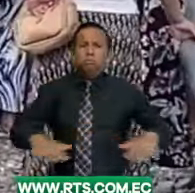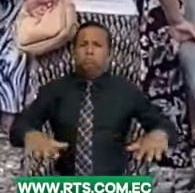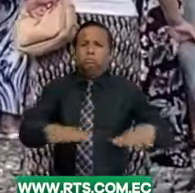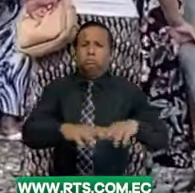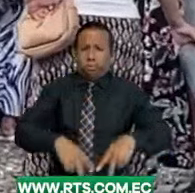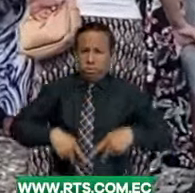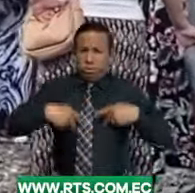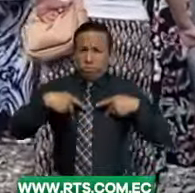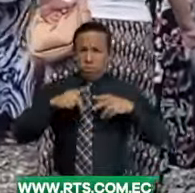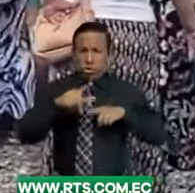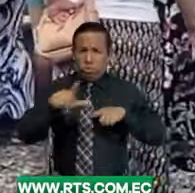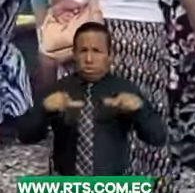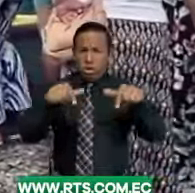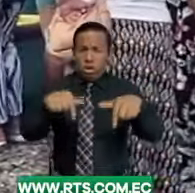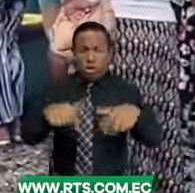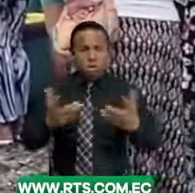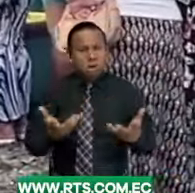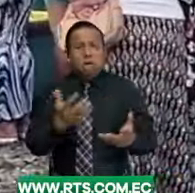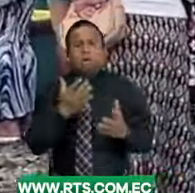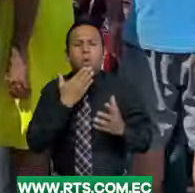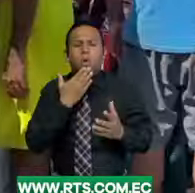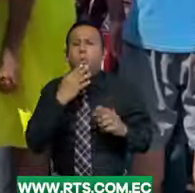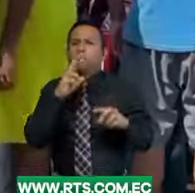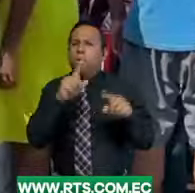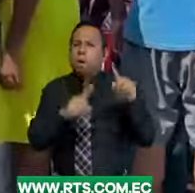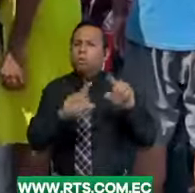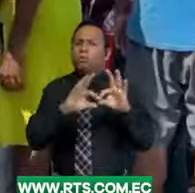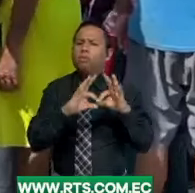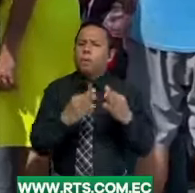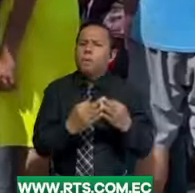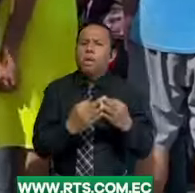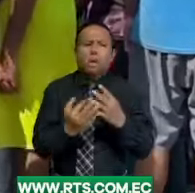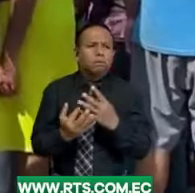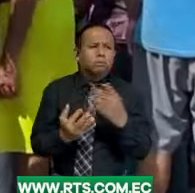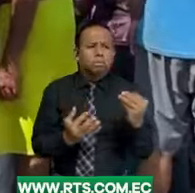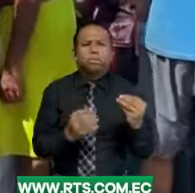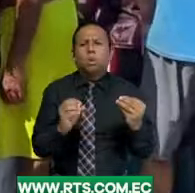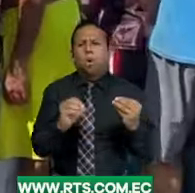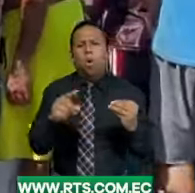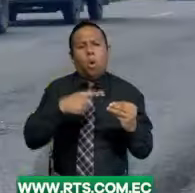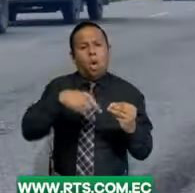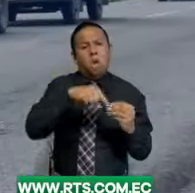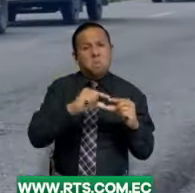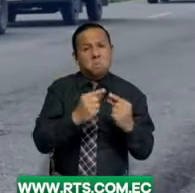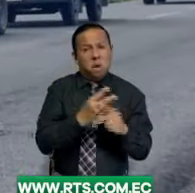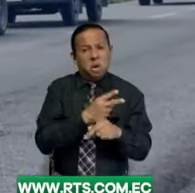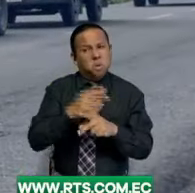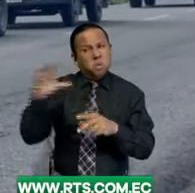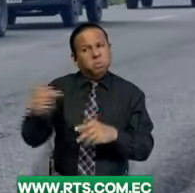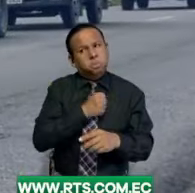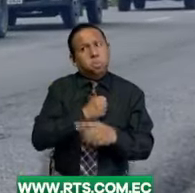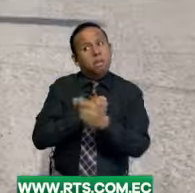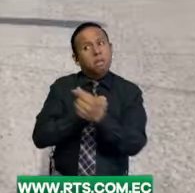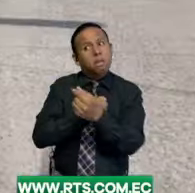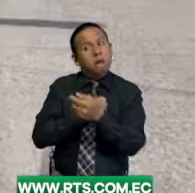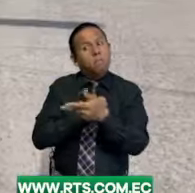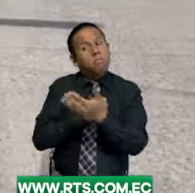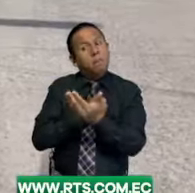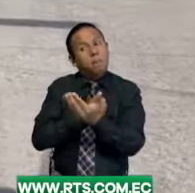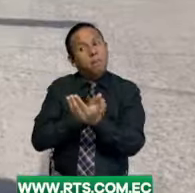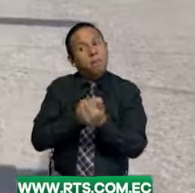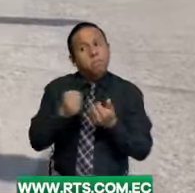este sector, quienes tienen a otros de sus familiares presuntamente secuestrados por los criminales. La policía redobla esfuerzos junto